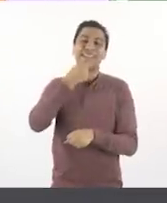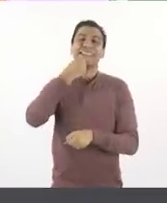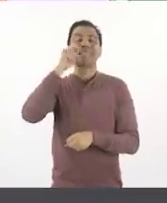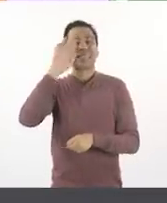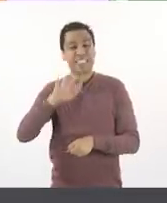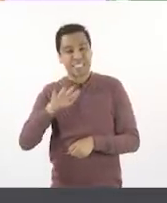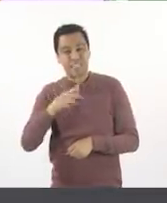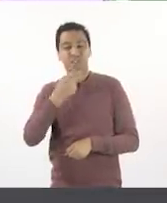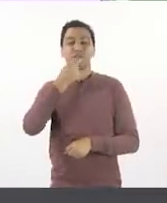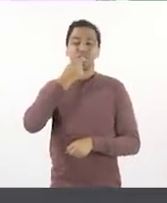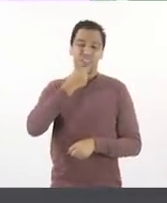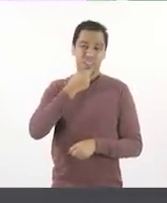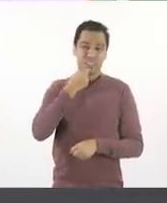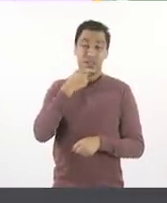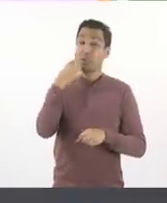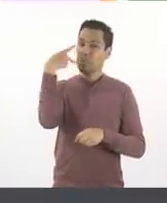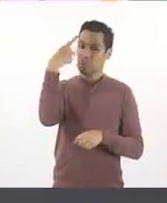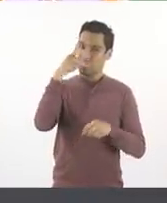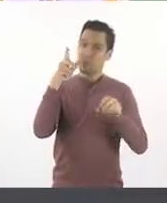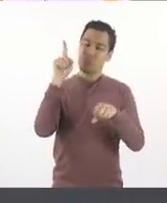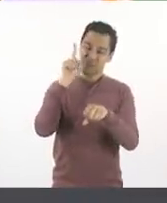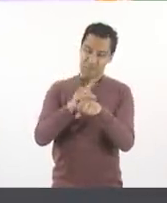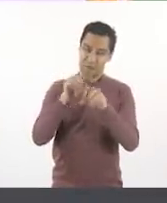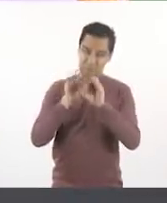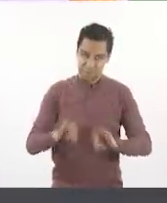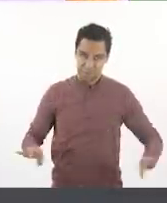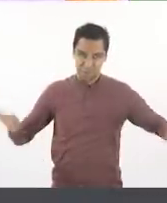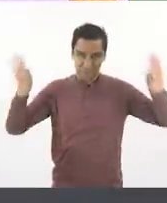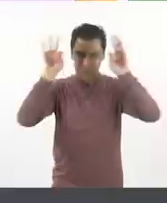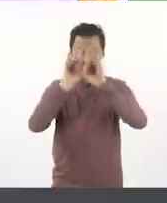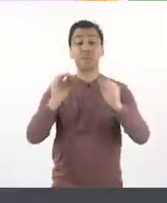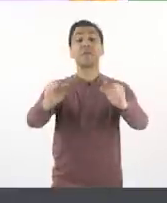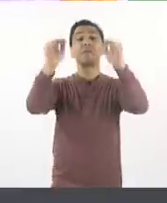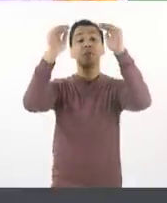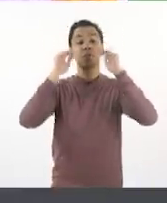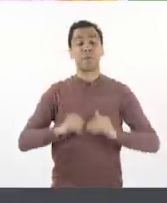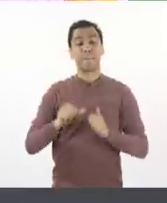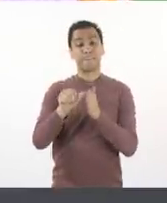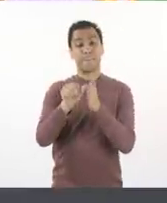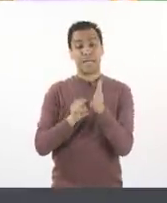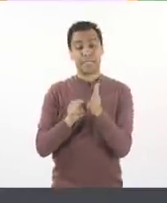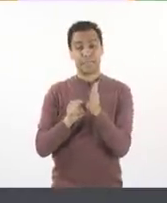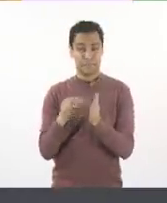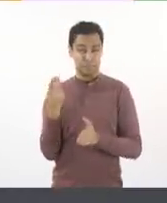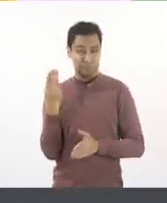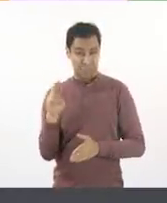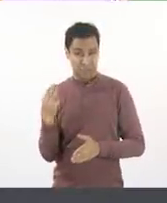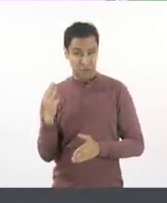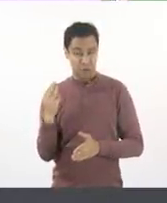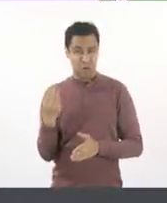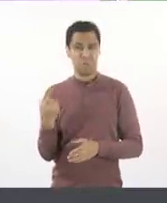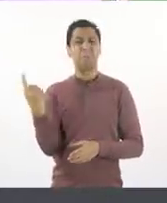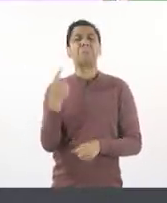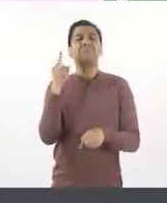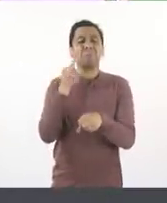Es un día muy importante para ustedes, niñas y niños. Y ahora seguimos con el mes de... mayo. Mayo.